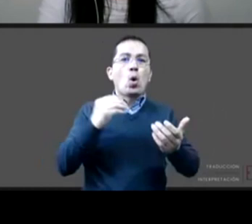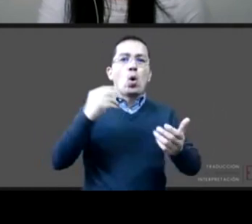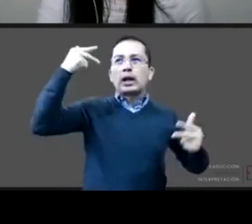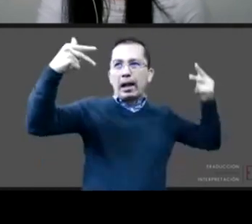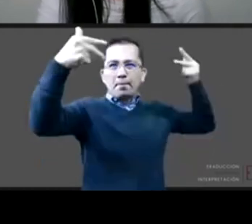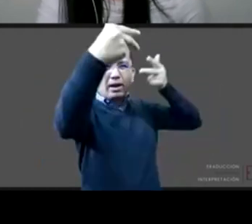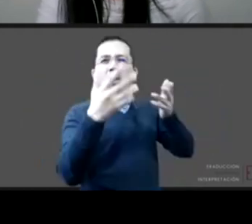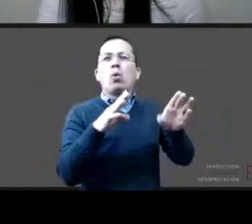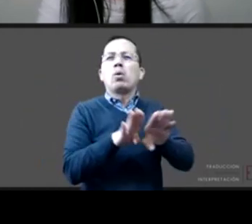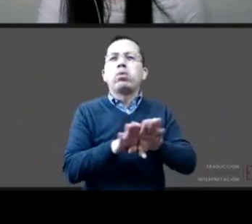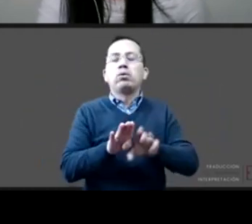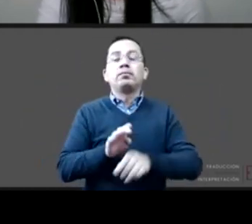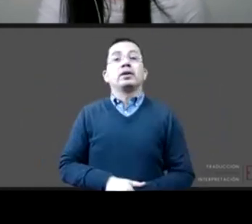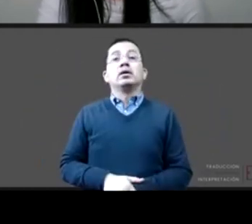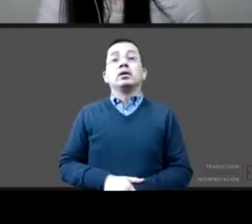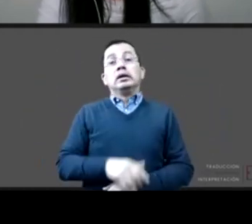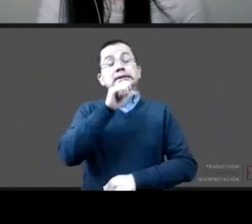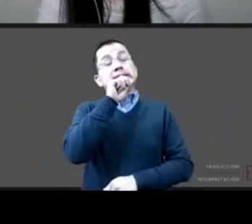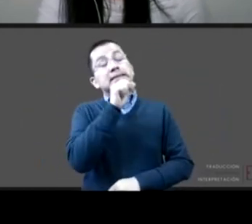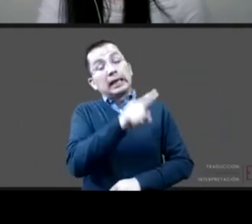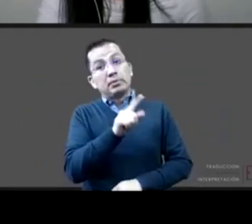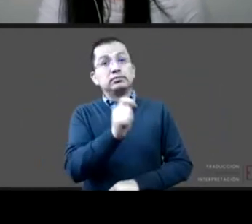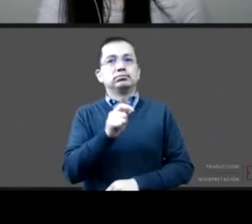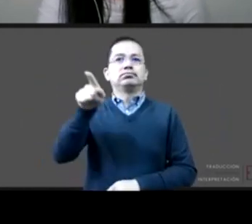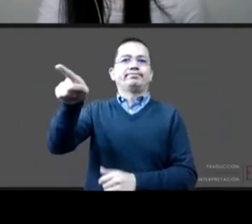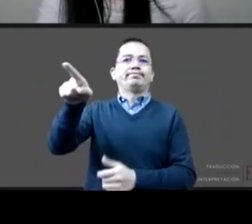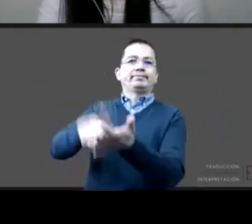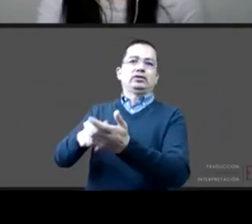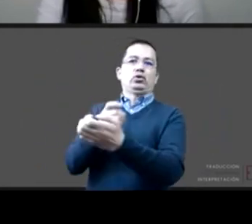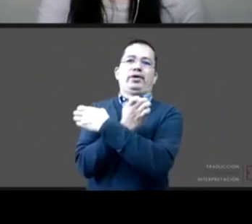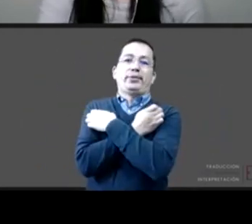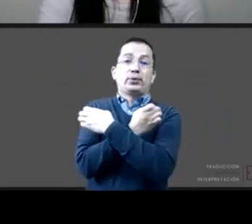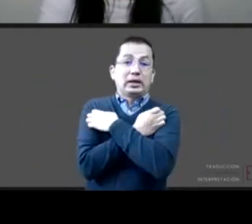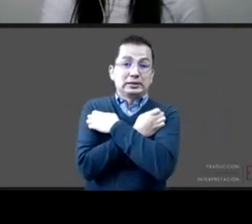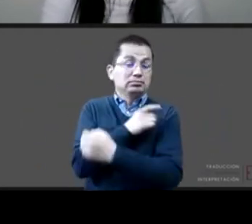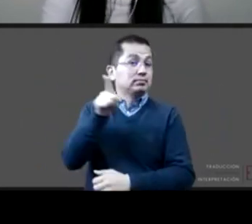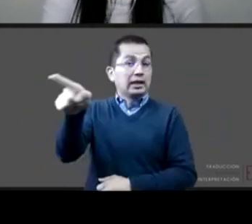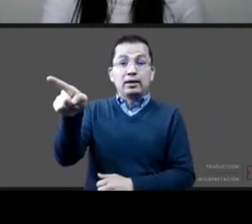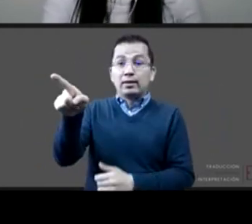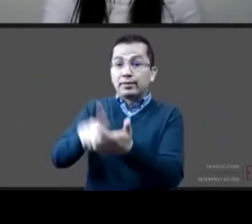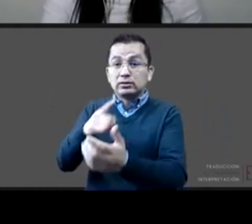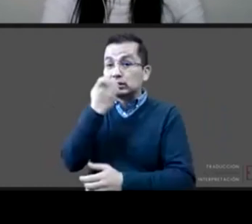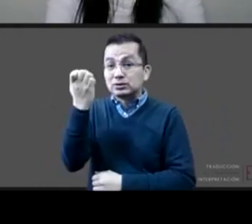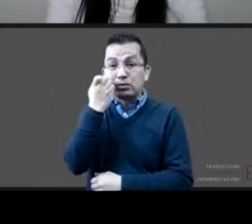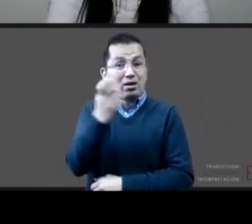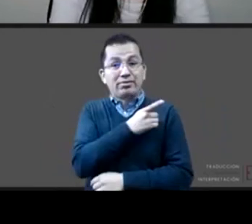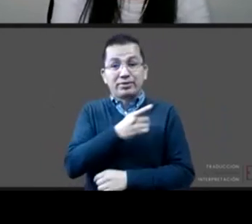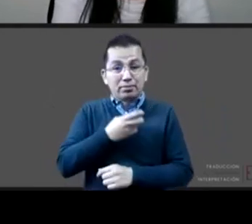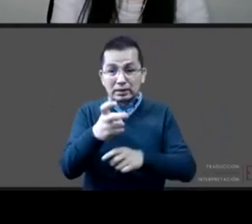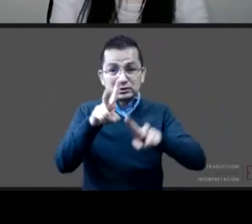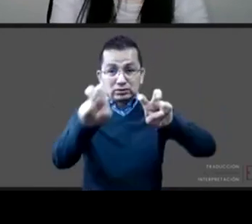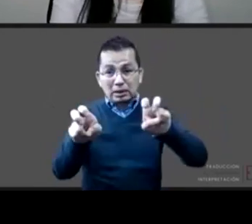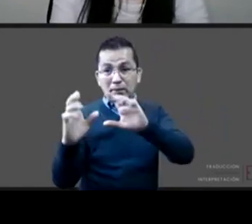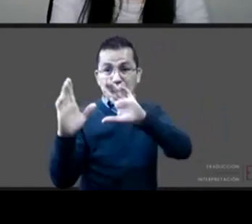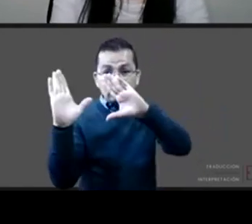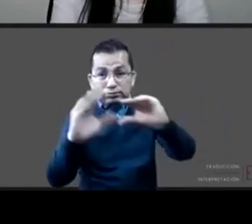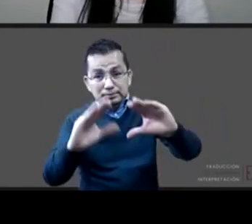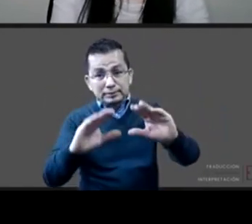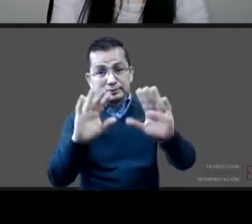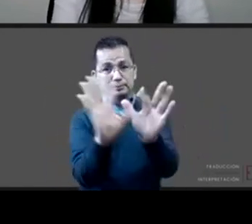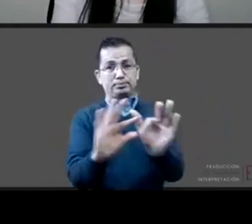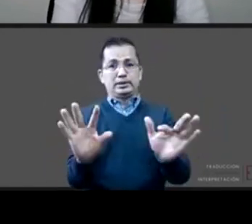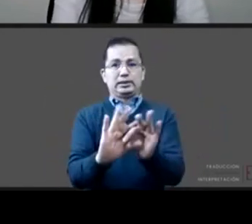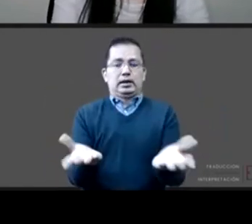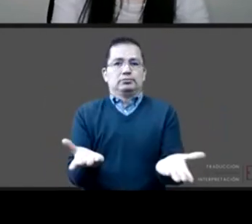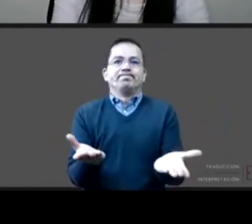sistema educativo. ¿Por qué estos temas no se están abordando desde la escuela? Hablamos hace un ratito de la alfabetización digital y uno de los elementos sería